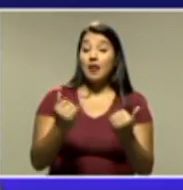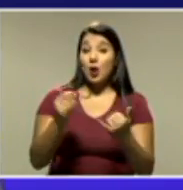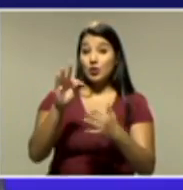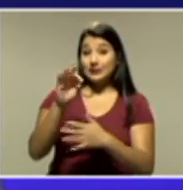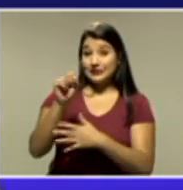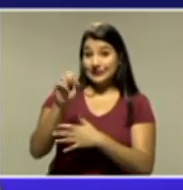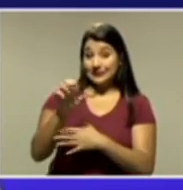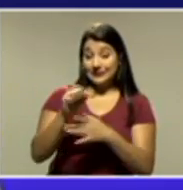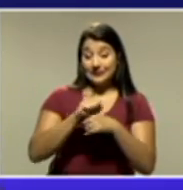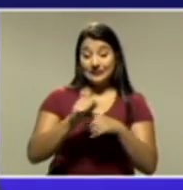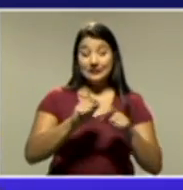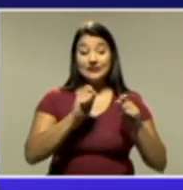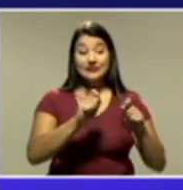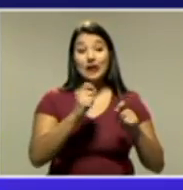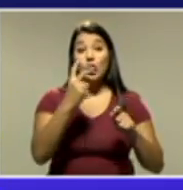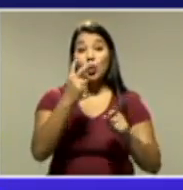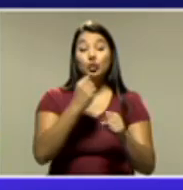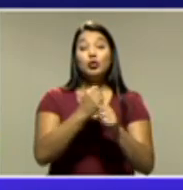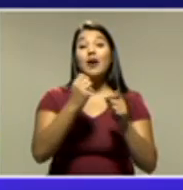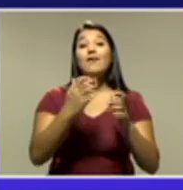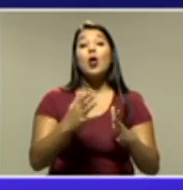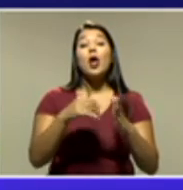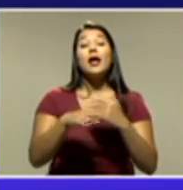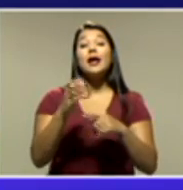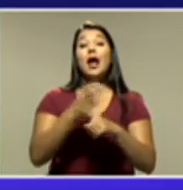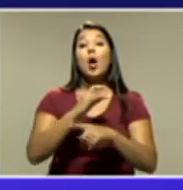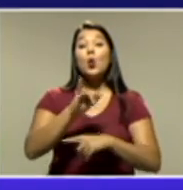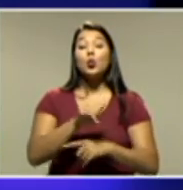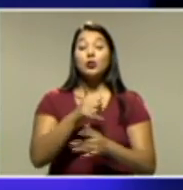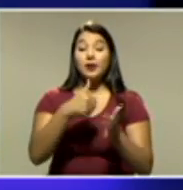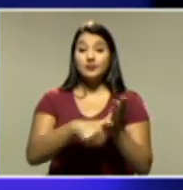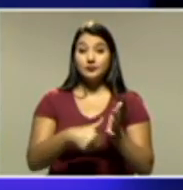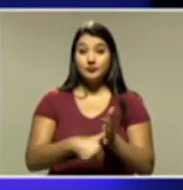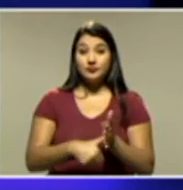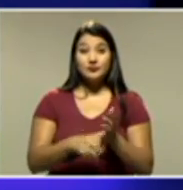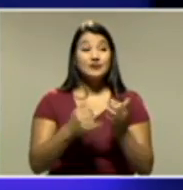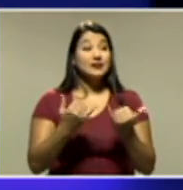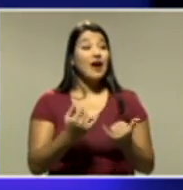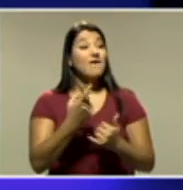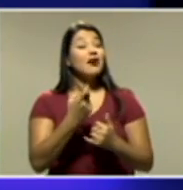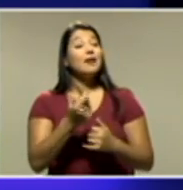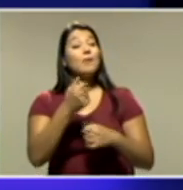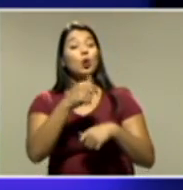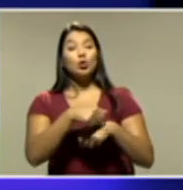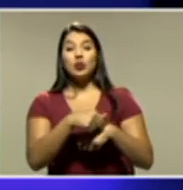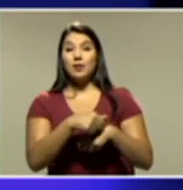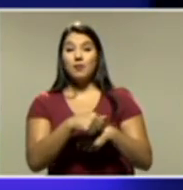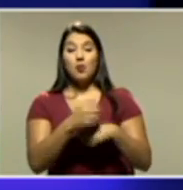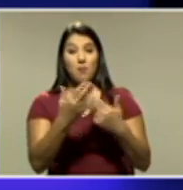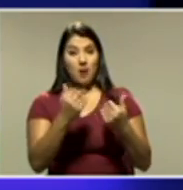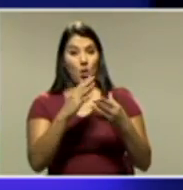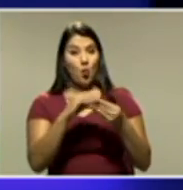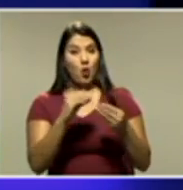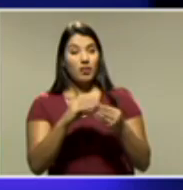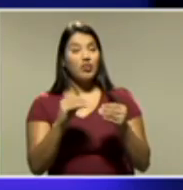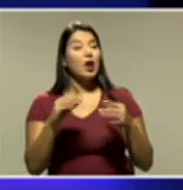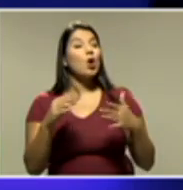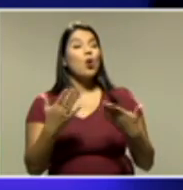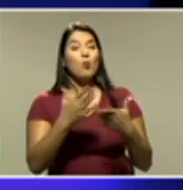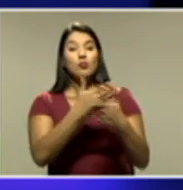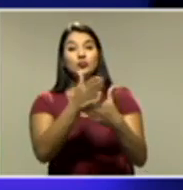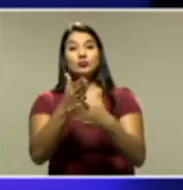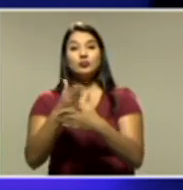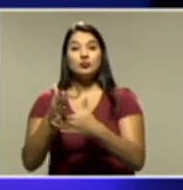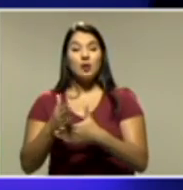2 funcionarios en cada junta receptora de votos. Don Luis, nos queda ya poquito tiempo. Cuéntenos cómo está la distribución